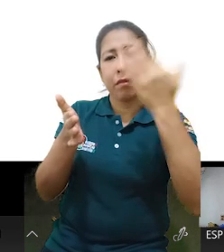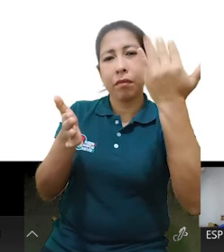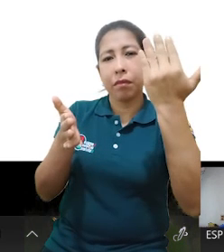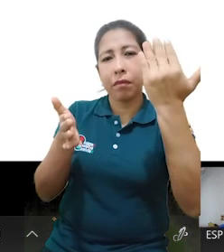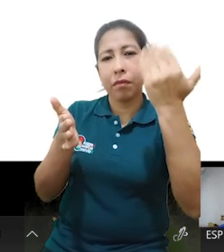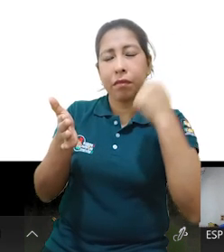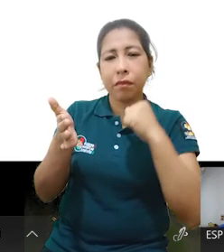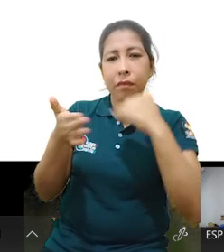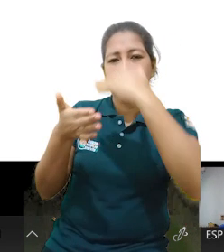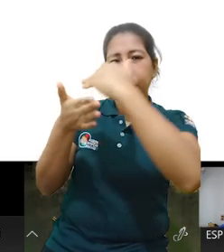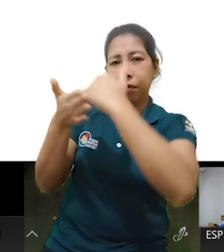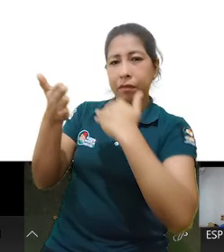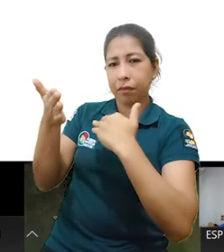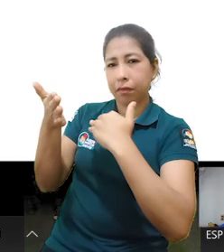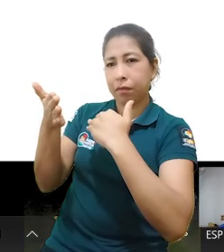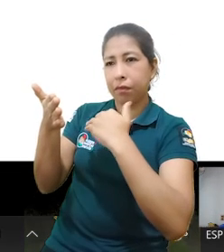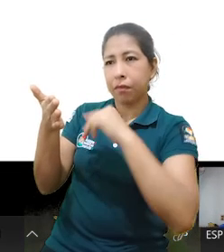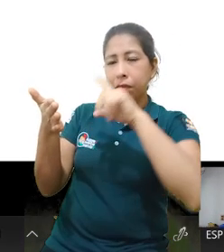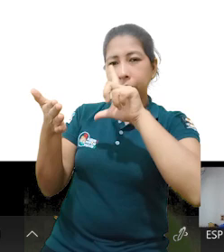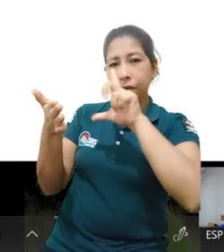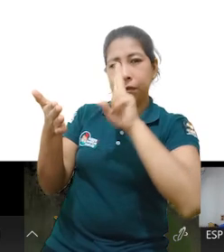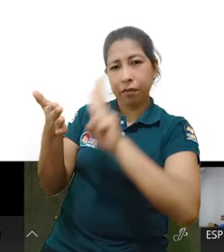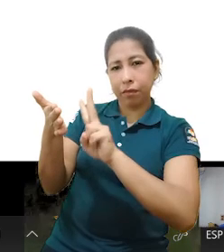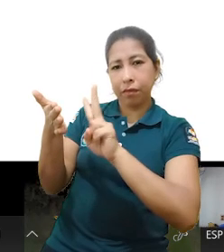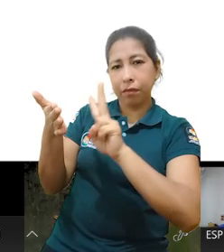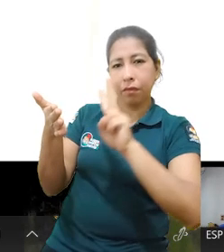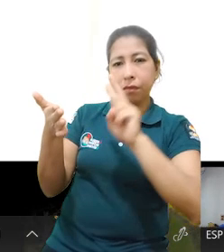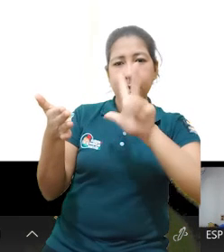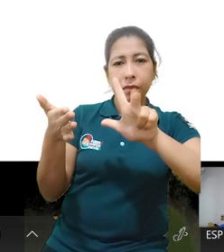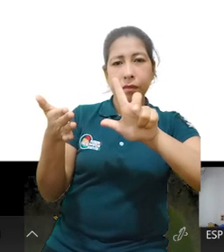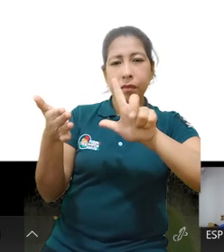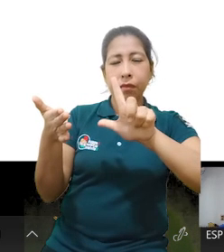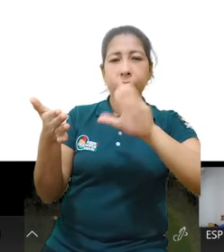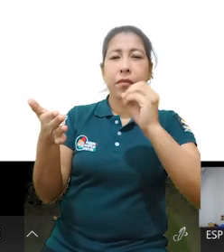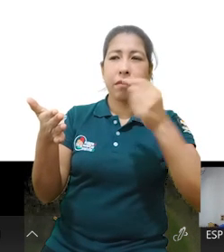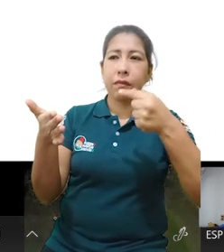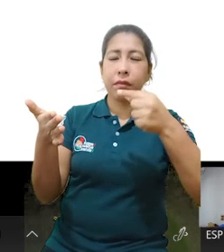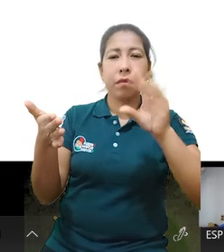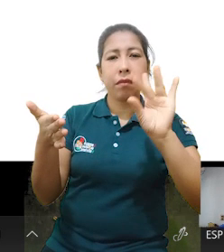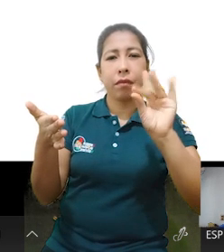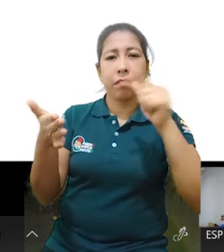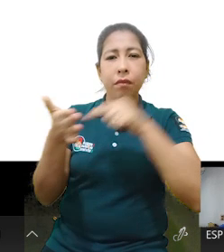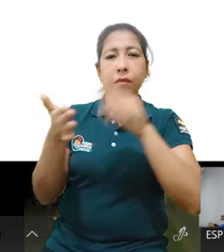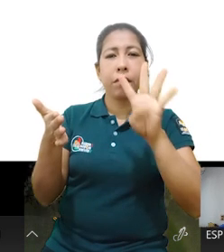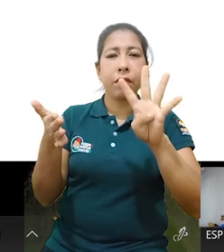0.15 y cerramos paréntesis. En el denominador tenemos 2 logaritmo de